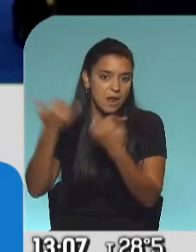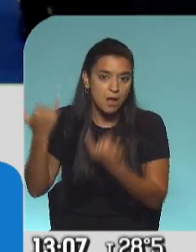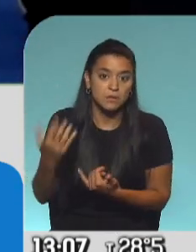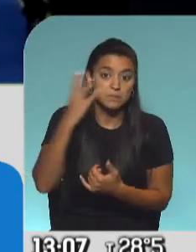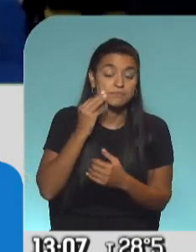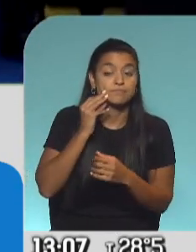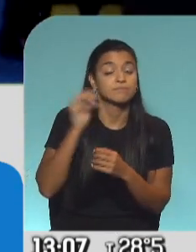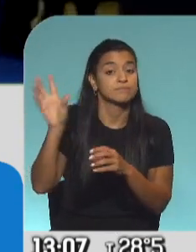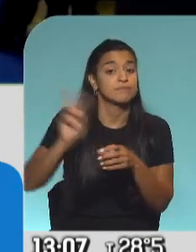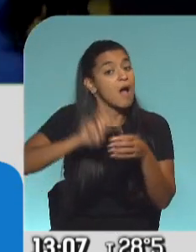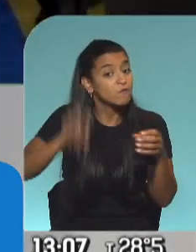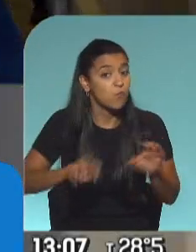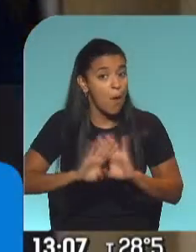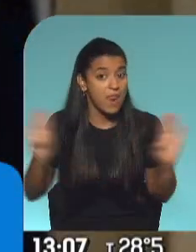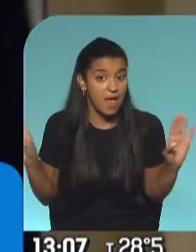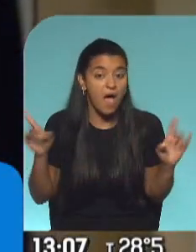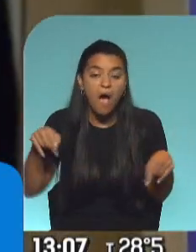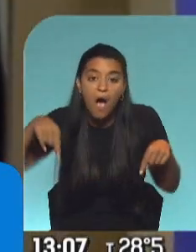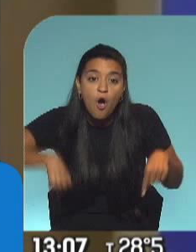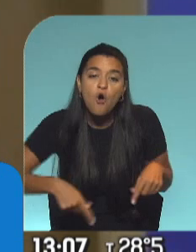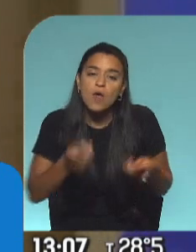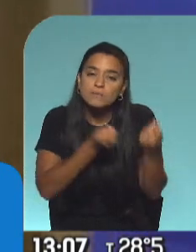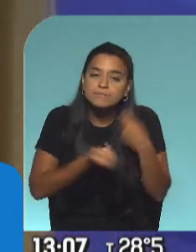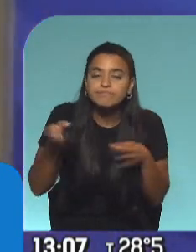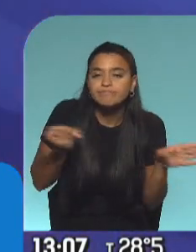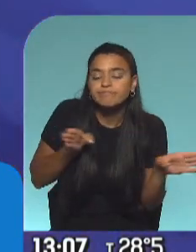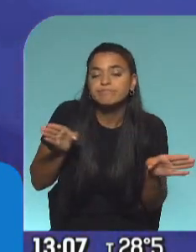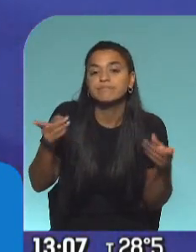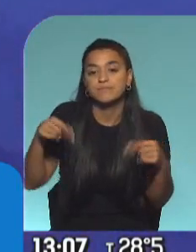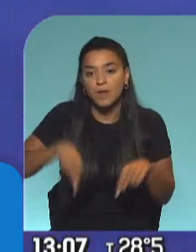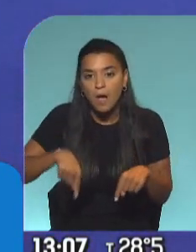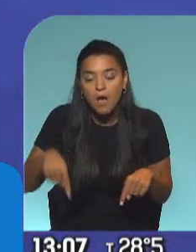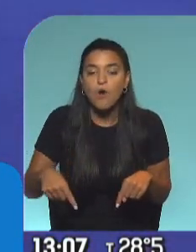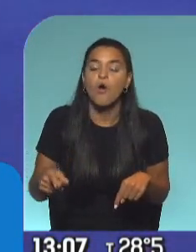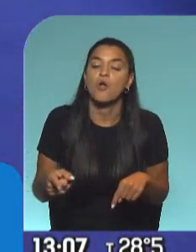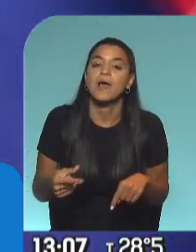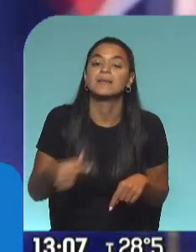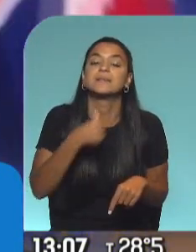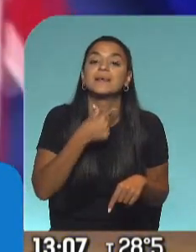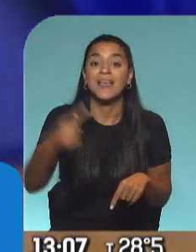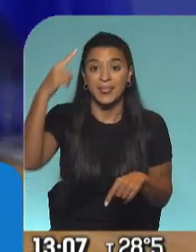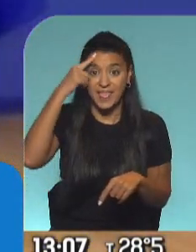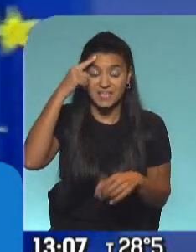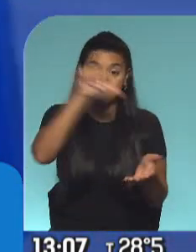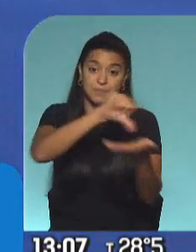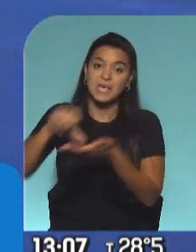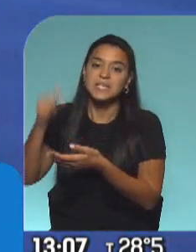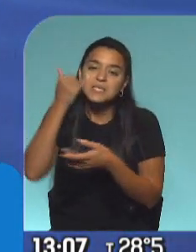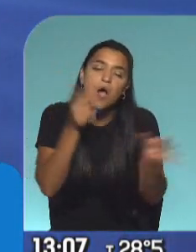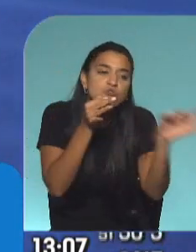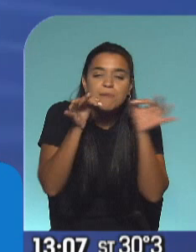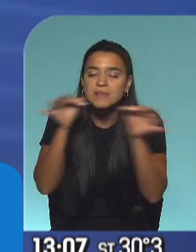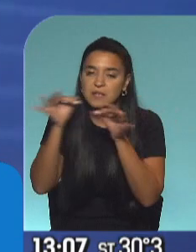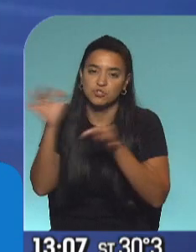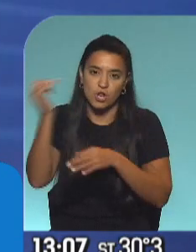esos acuerdos. Es decir, tiene que ir negociando bilateralmente uno tiene por que uno. hacer, y de hecho lo está intentando hacer, por lo menos con 10 de ellos ya tiene planteadas conversaciones para